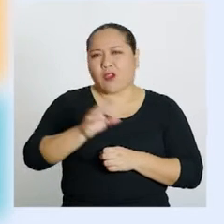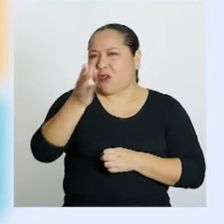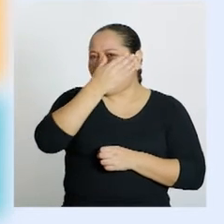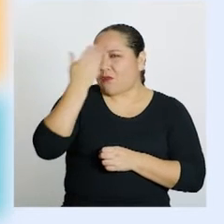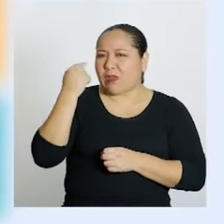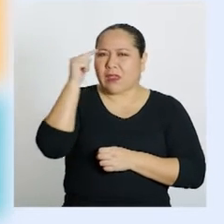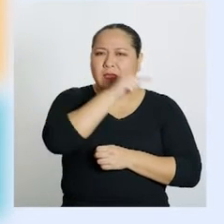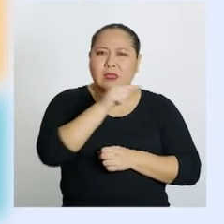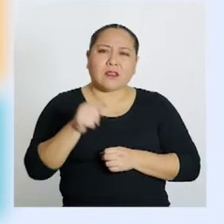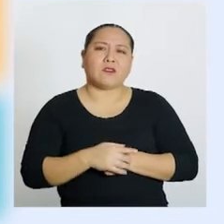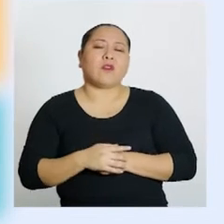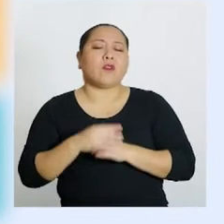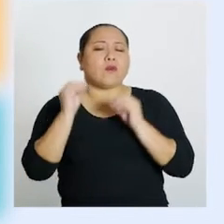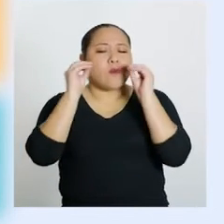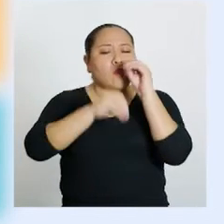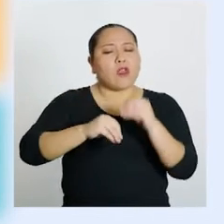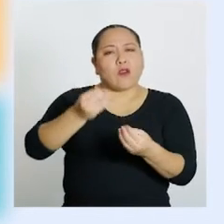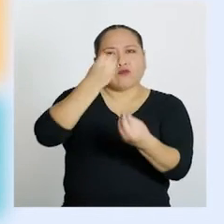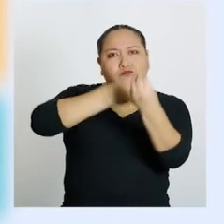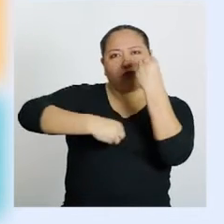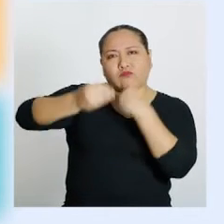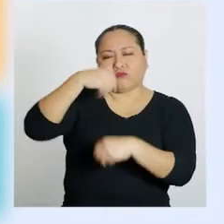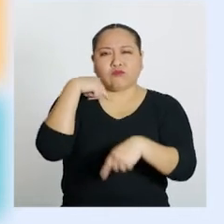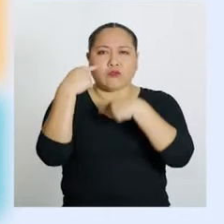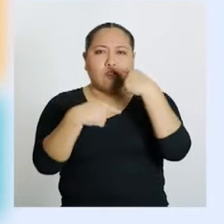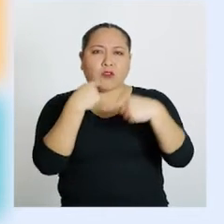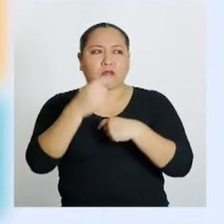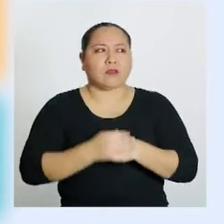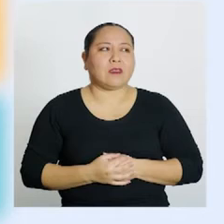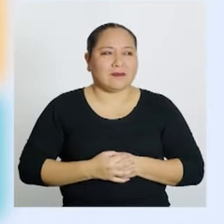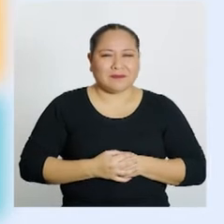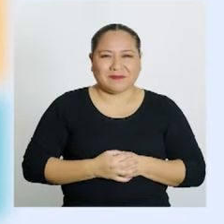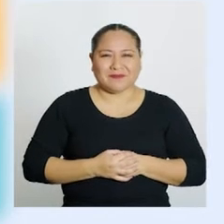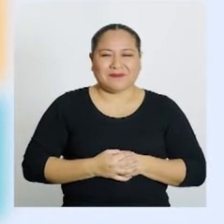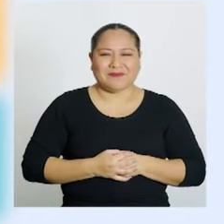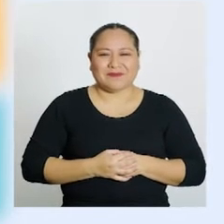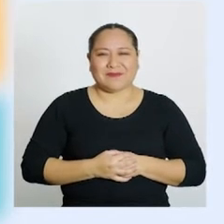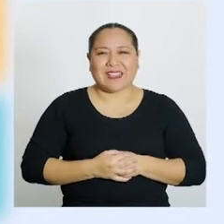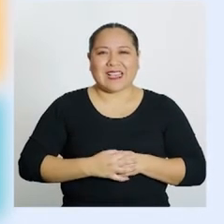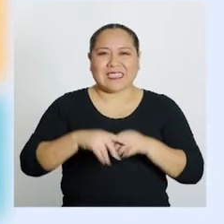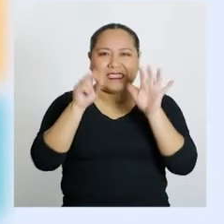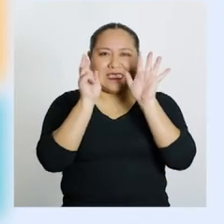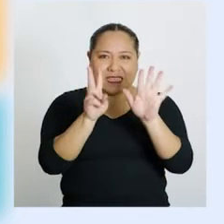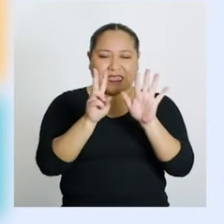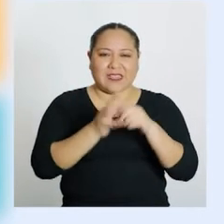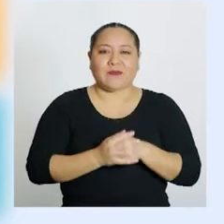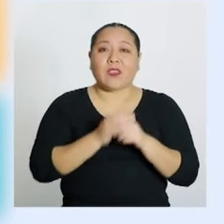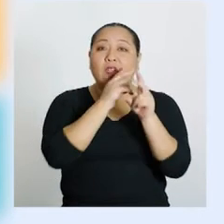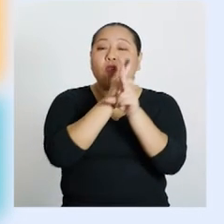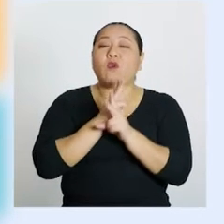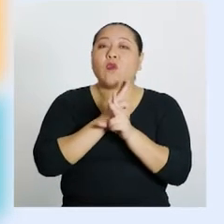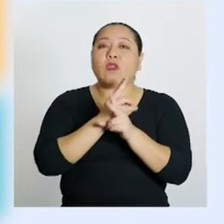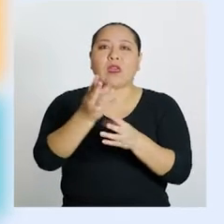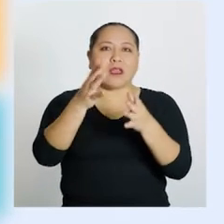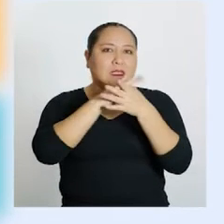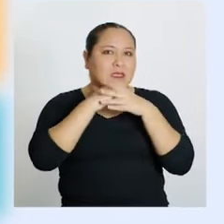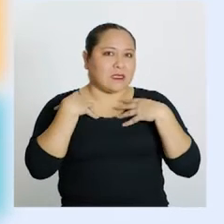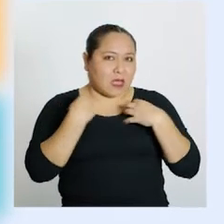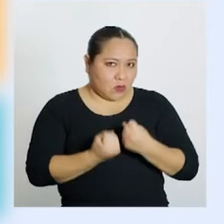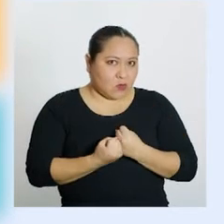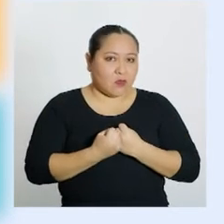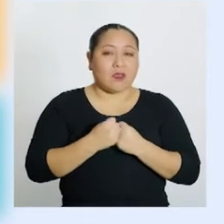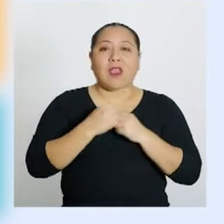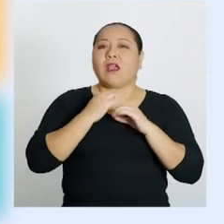no olvidarte de ellos y formar un consumo constante y balanceado. 7. Cuida tu salud